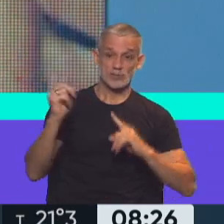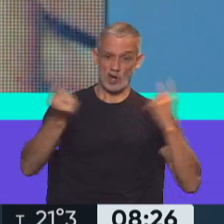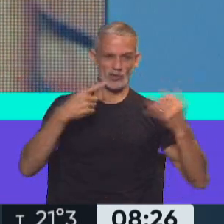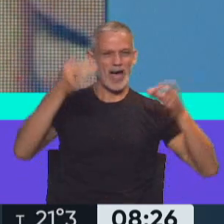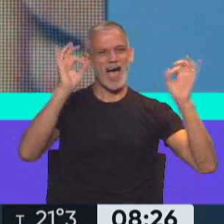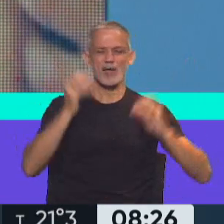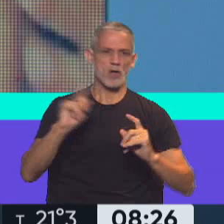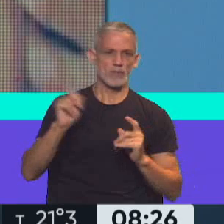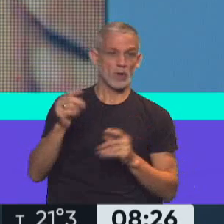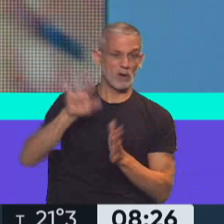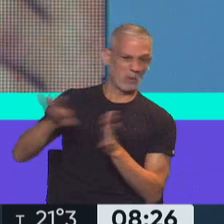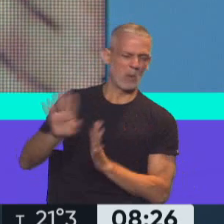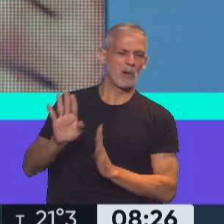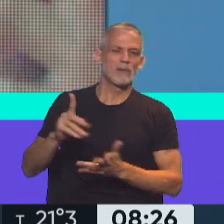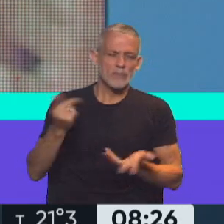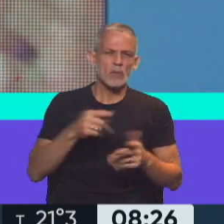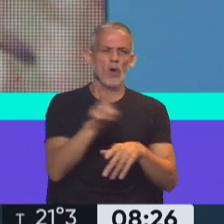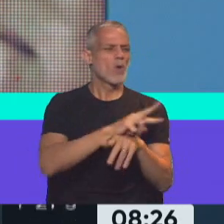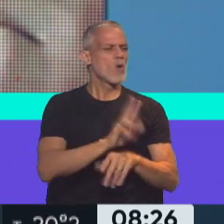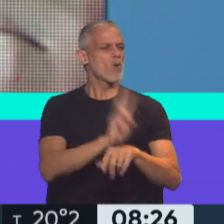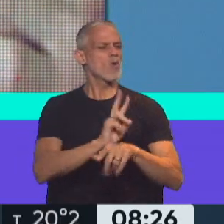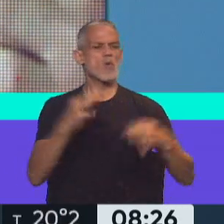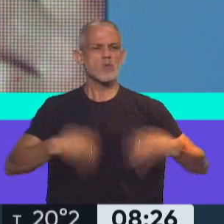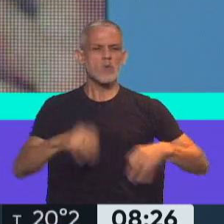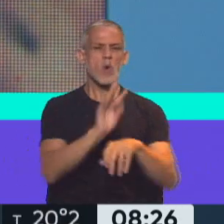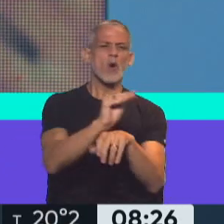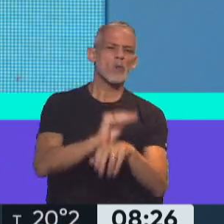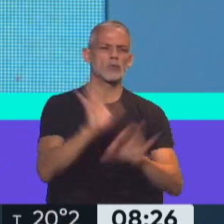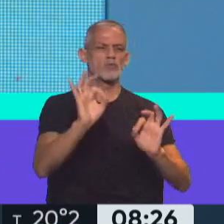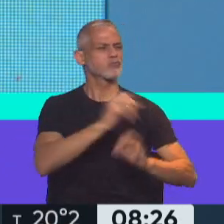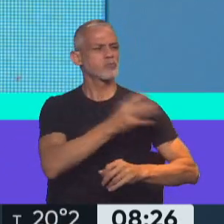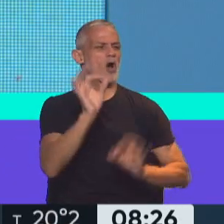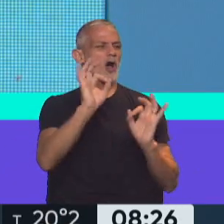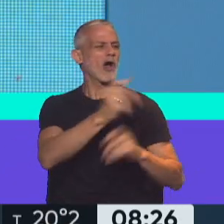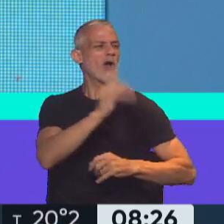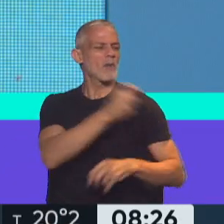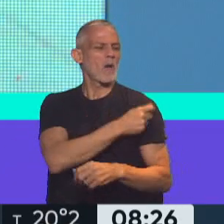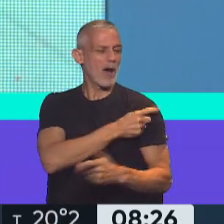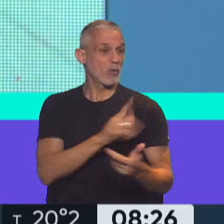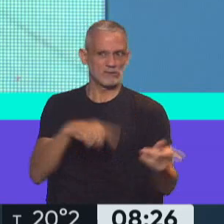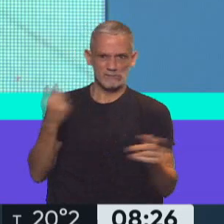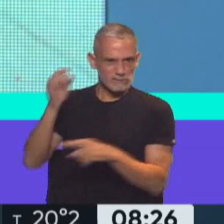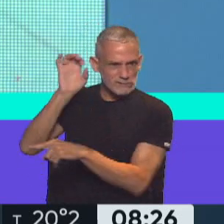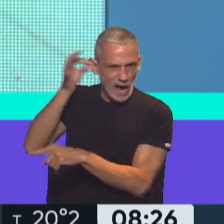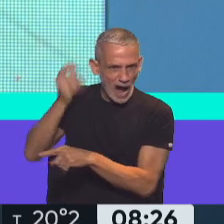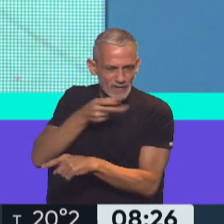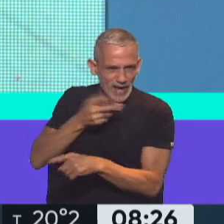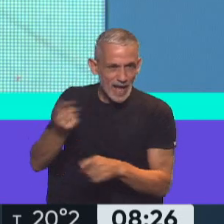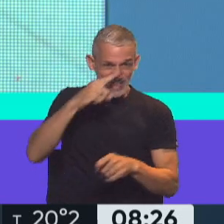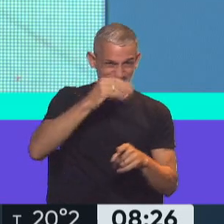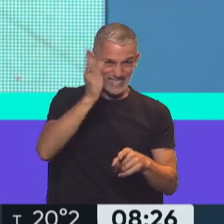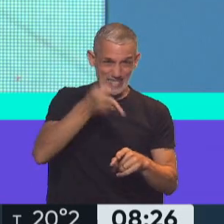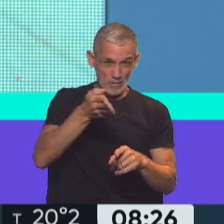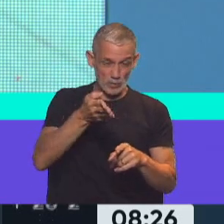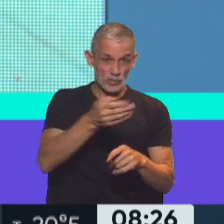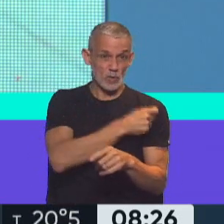Por más que un país tenga muy buenas coberturas de vacunación, en un mundo globalizado e interconectado, cuando vos tenés que el 70% de